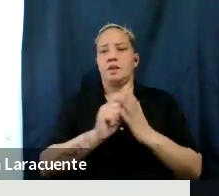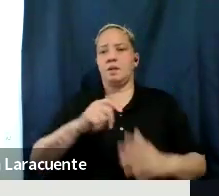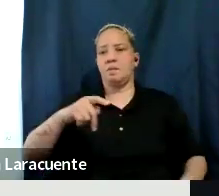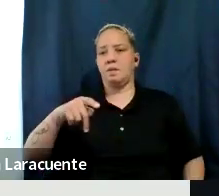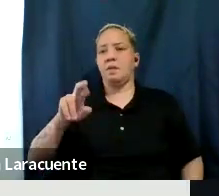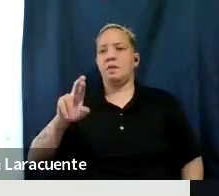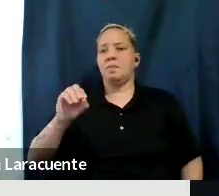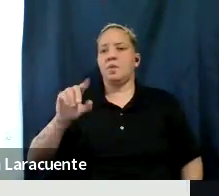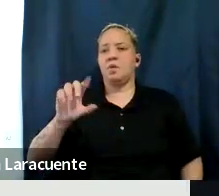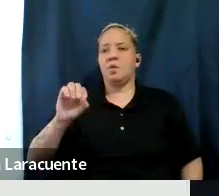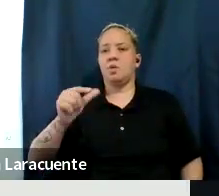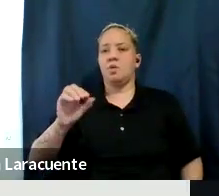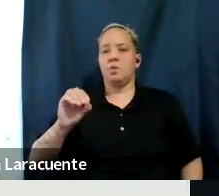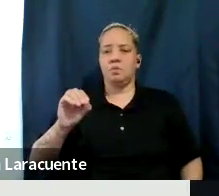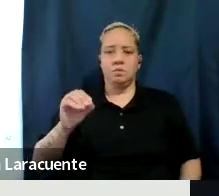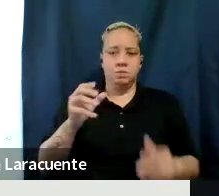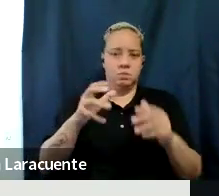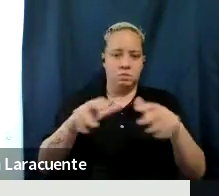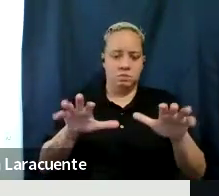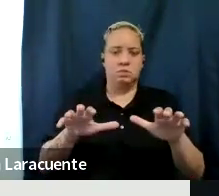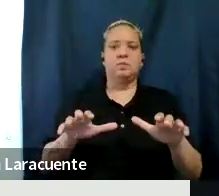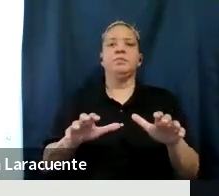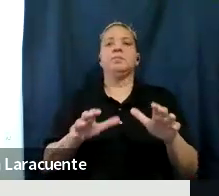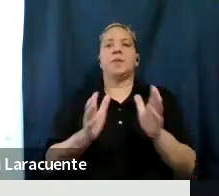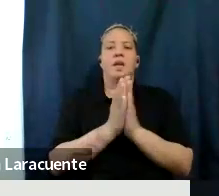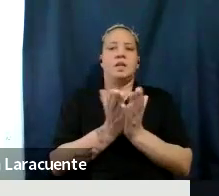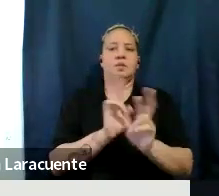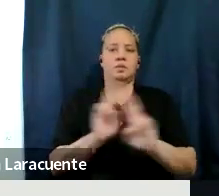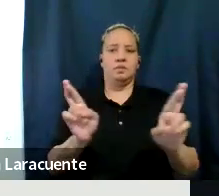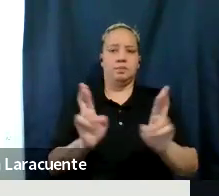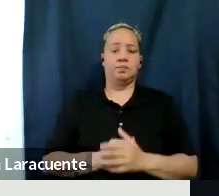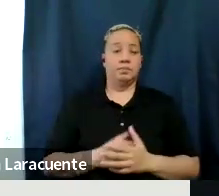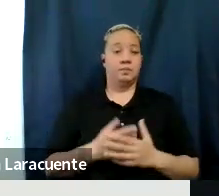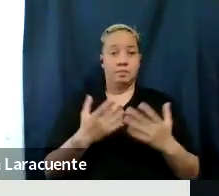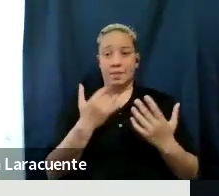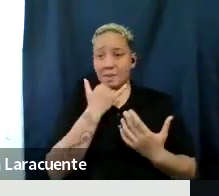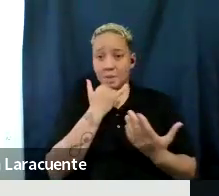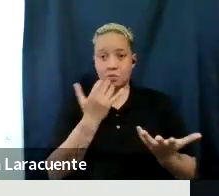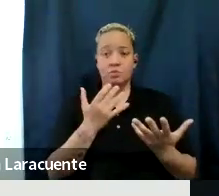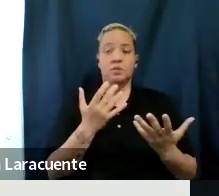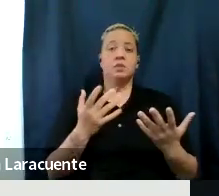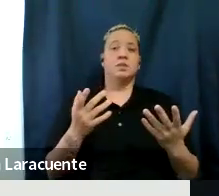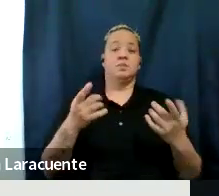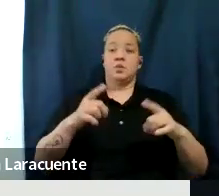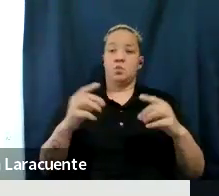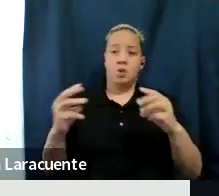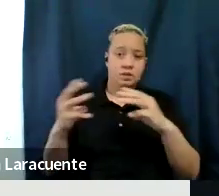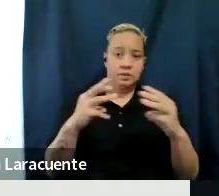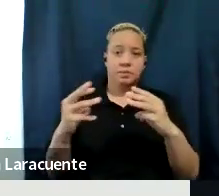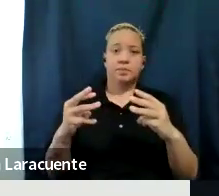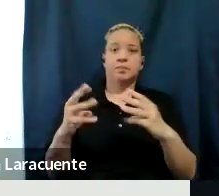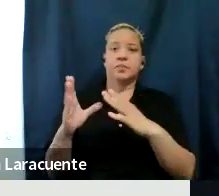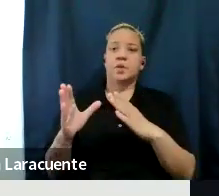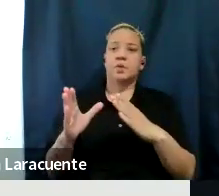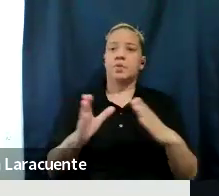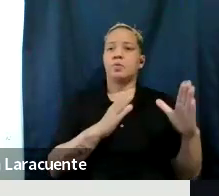digamos, dejar compuesto el libro. ¿Pero qué ocurrió? Ocurrió que estalló la guerra y que por tanto los planes se